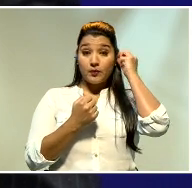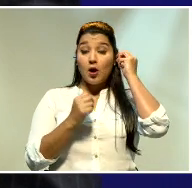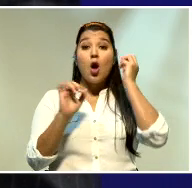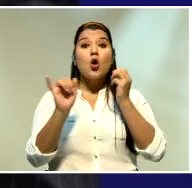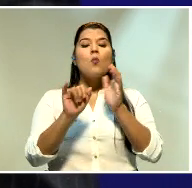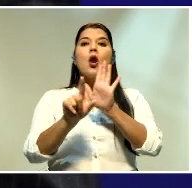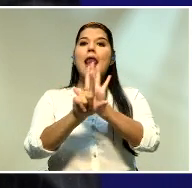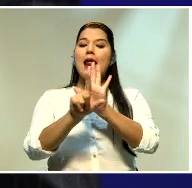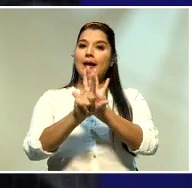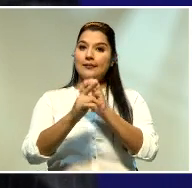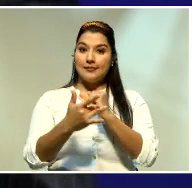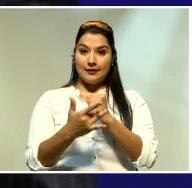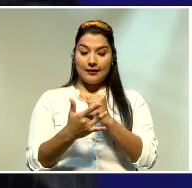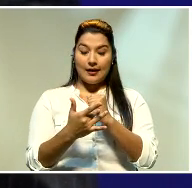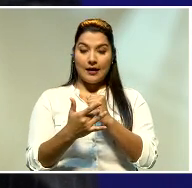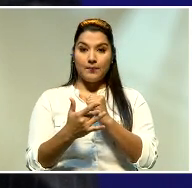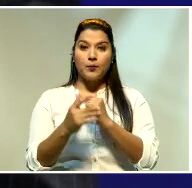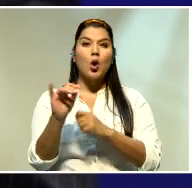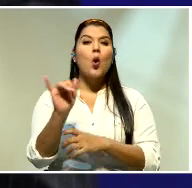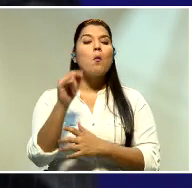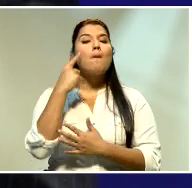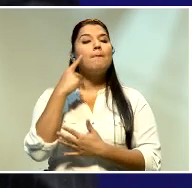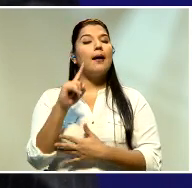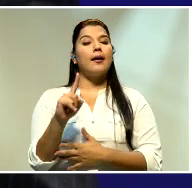técnica, para los casos